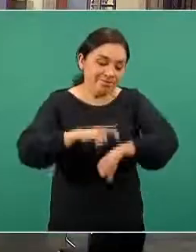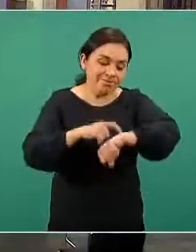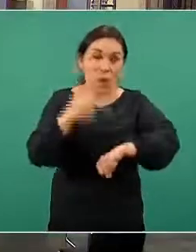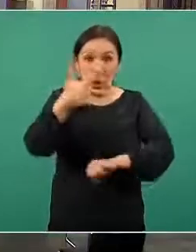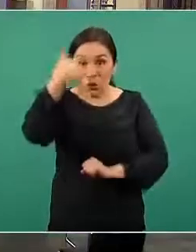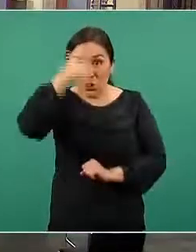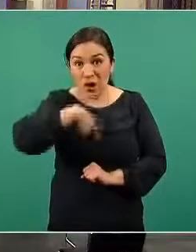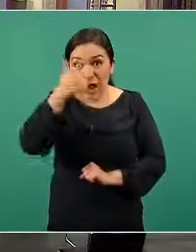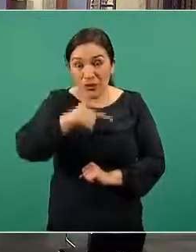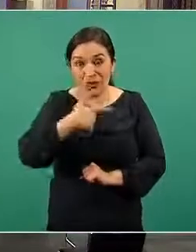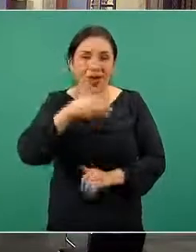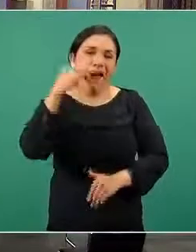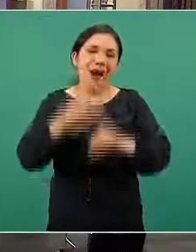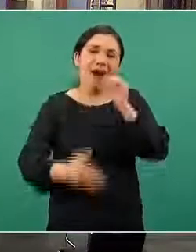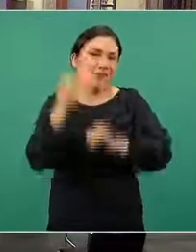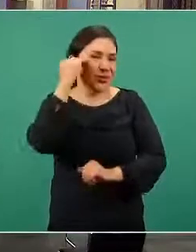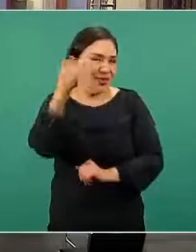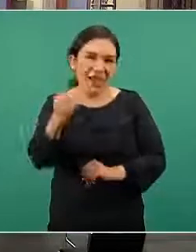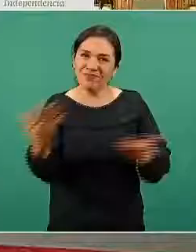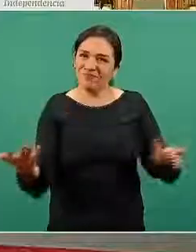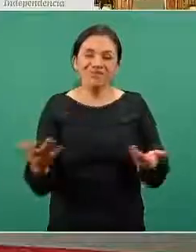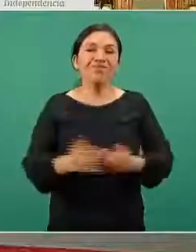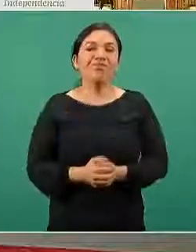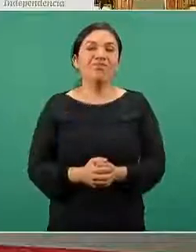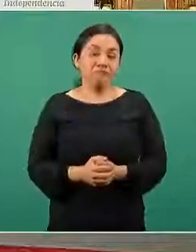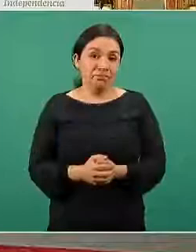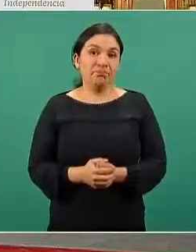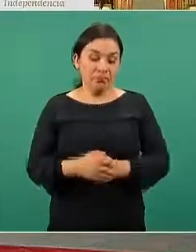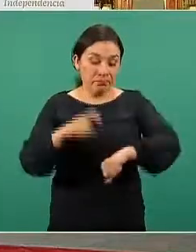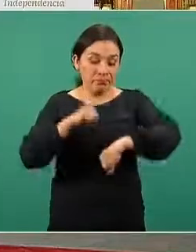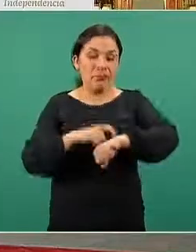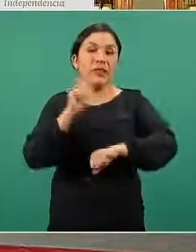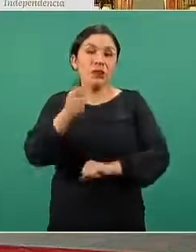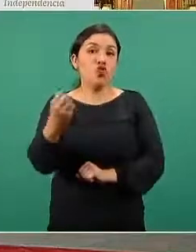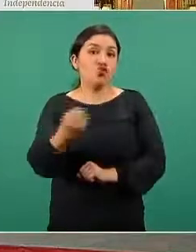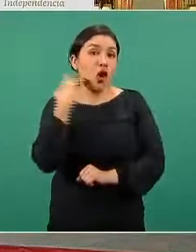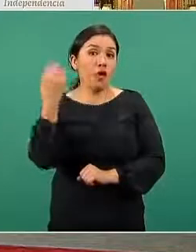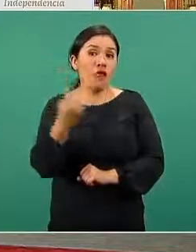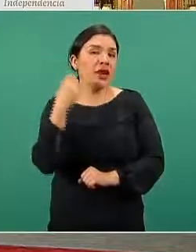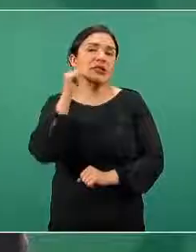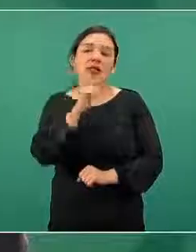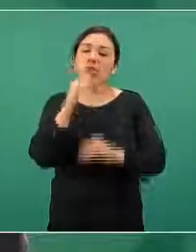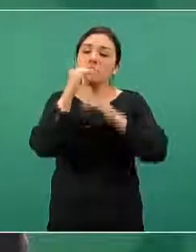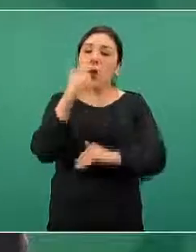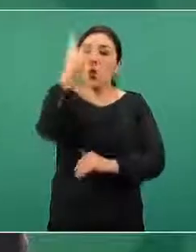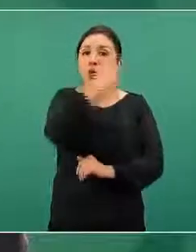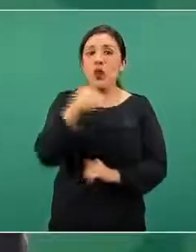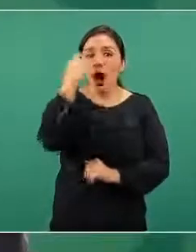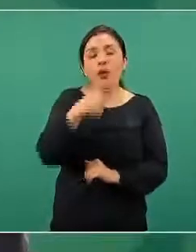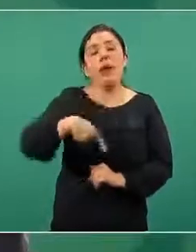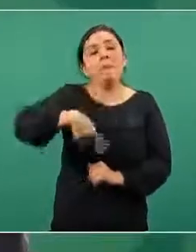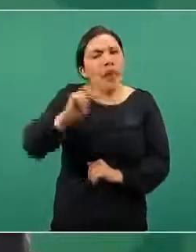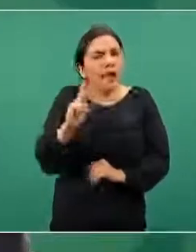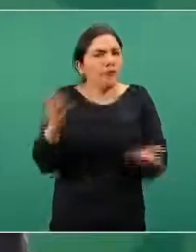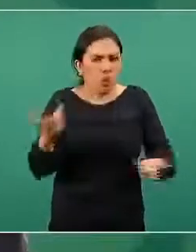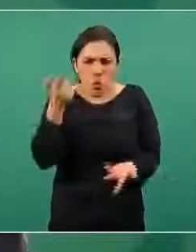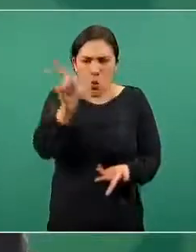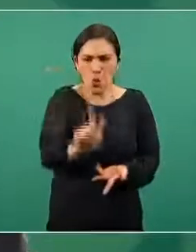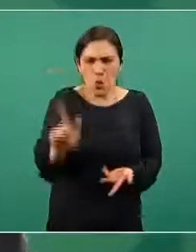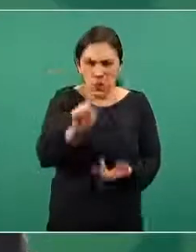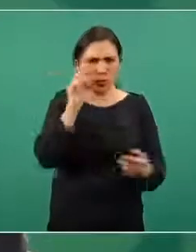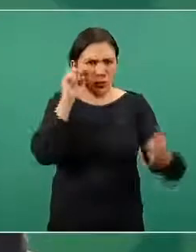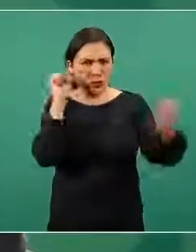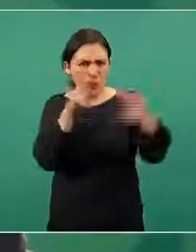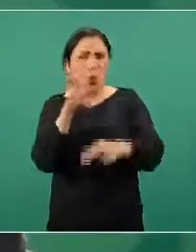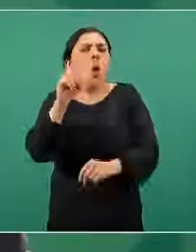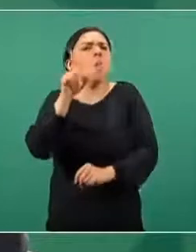8 de la noche, se acabó el tiempo y pues como son las conferencias de prensa solo tenemos una hora, pero el lunes nos